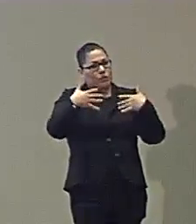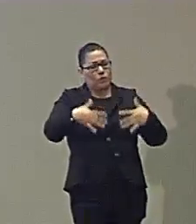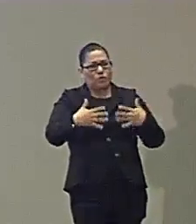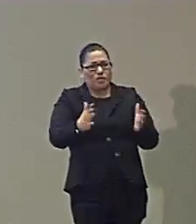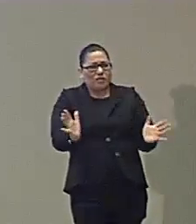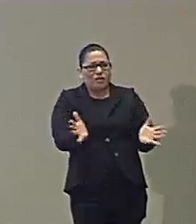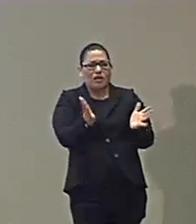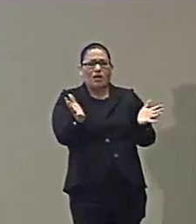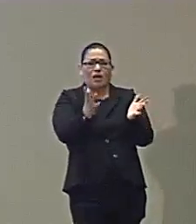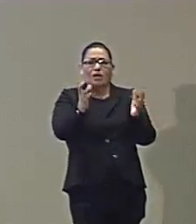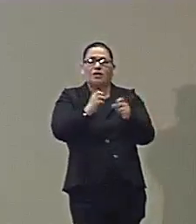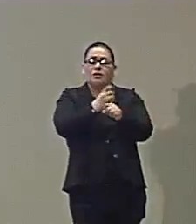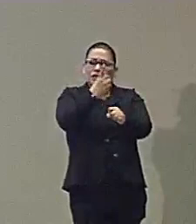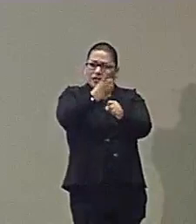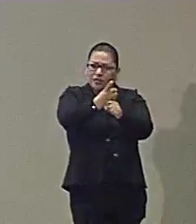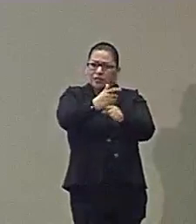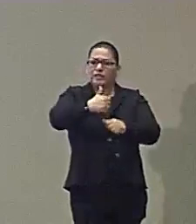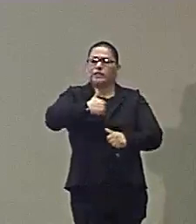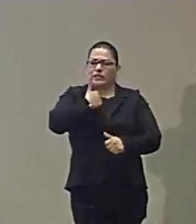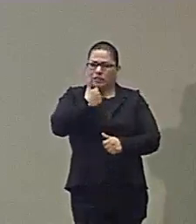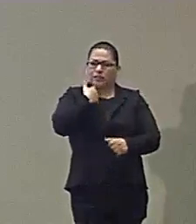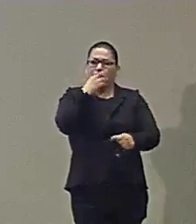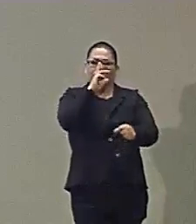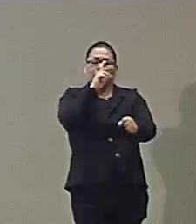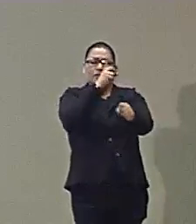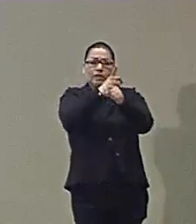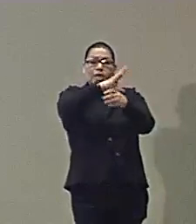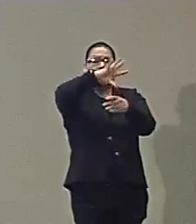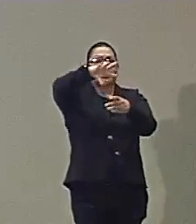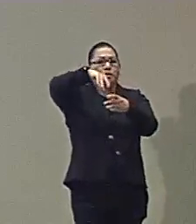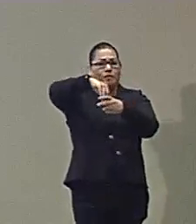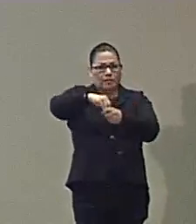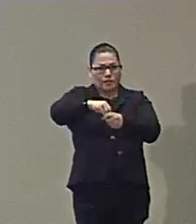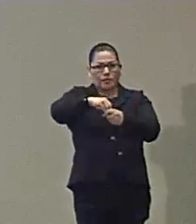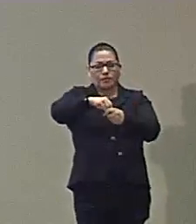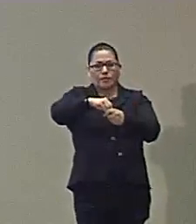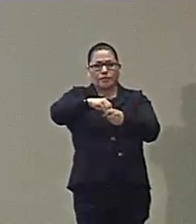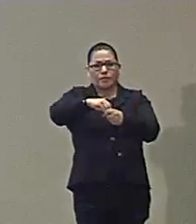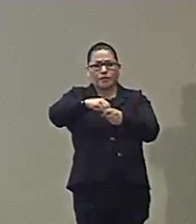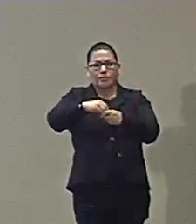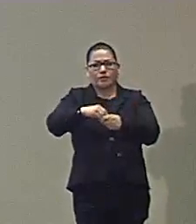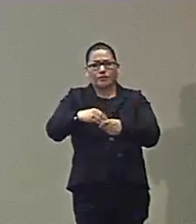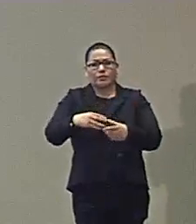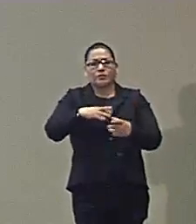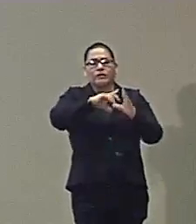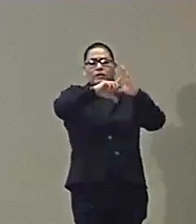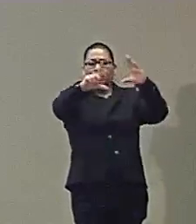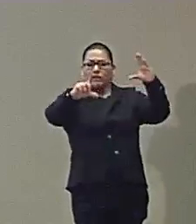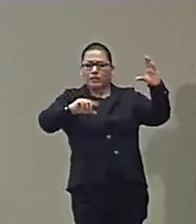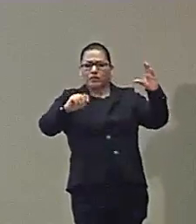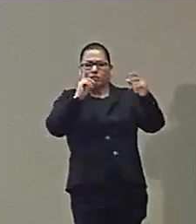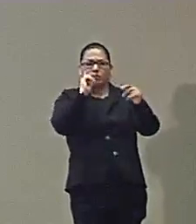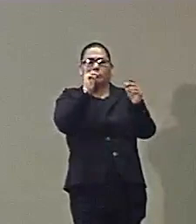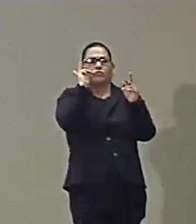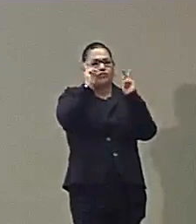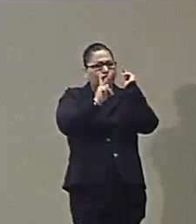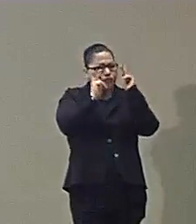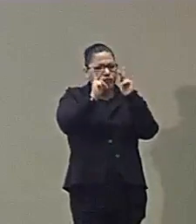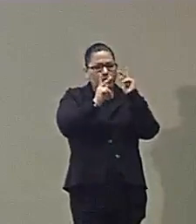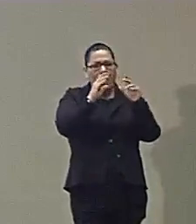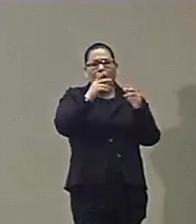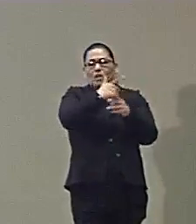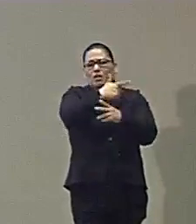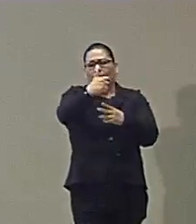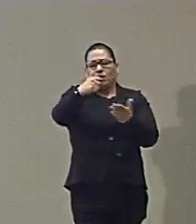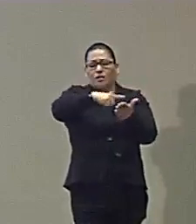de aprovechamiento responsable e incluyente de la riqueza natural y cultural que hacen